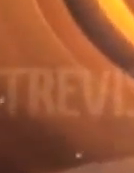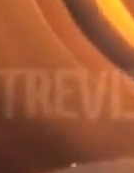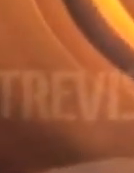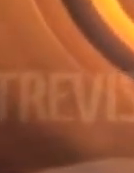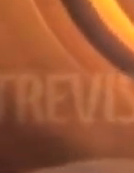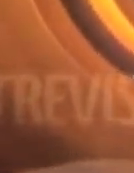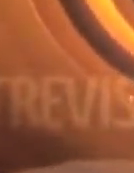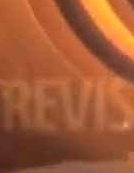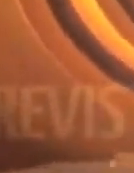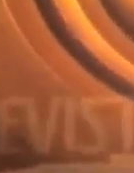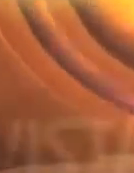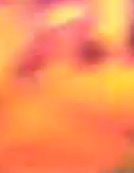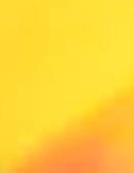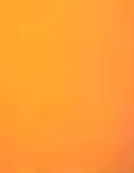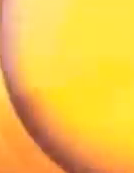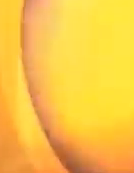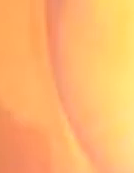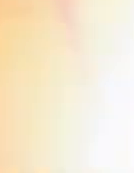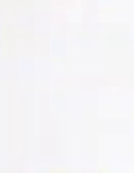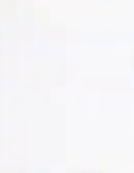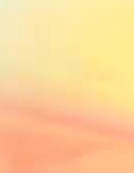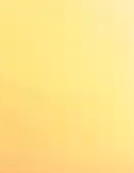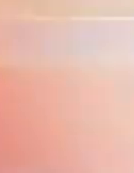Presentamos Entrevista.